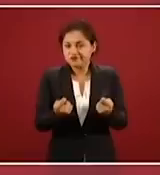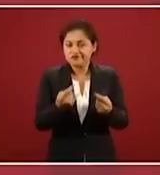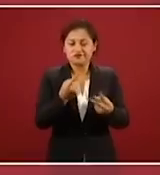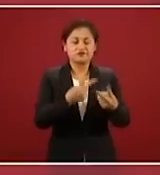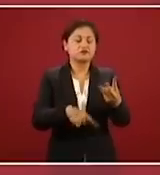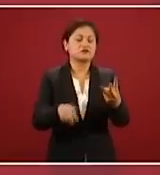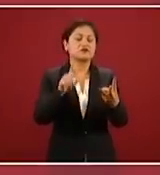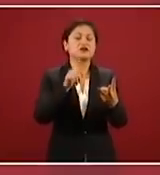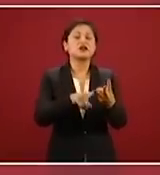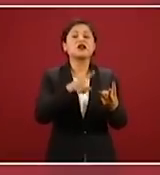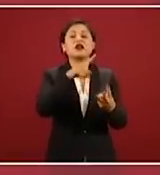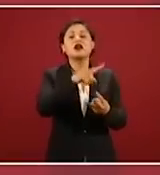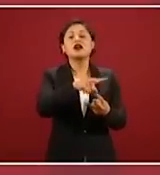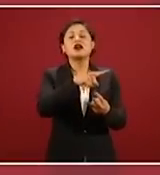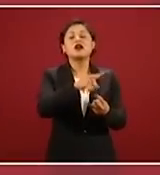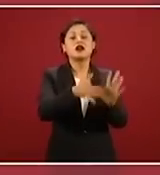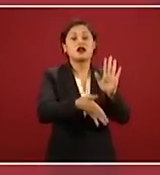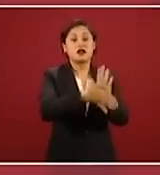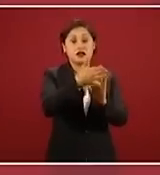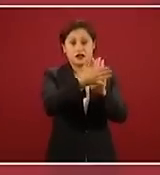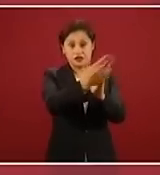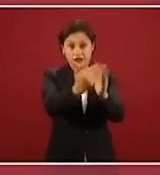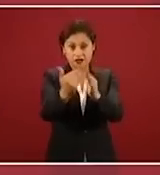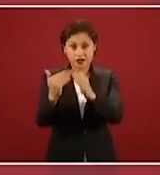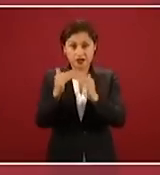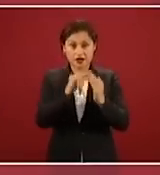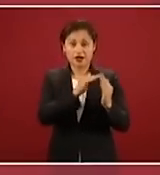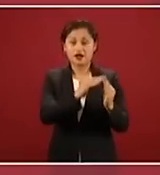construcción de viviendas en